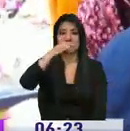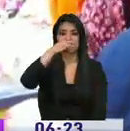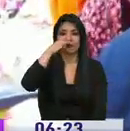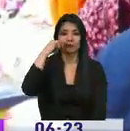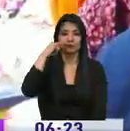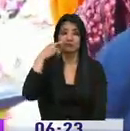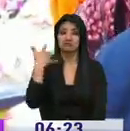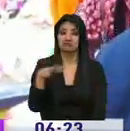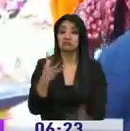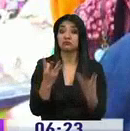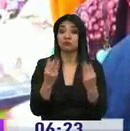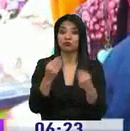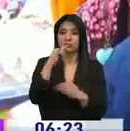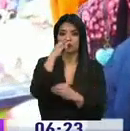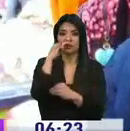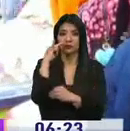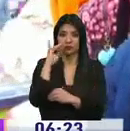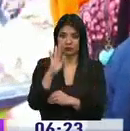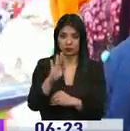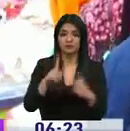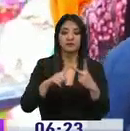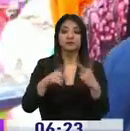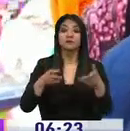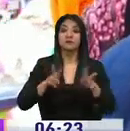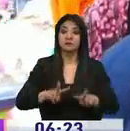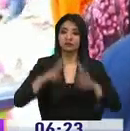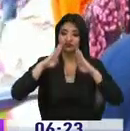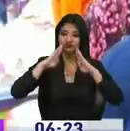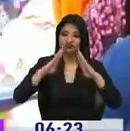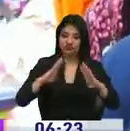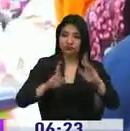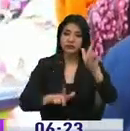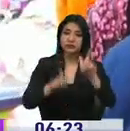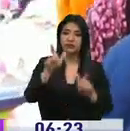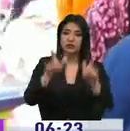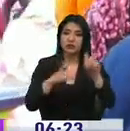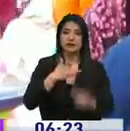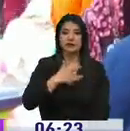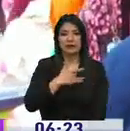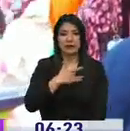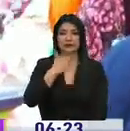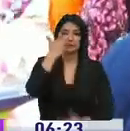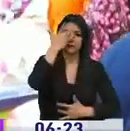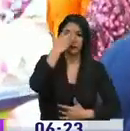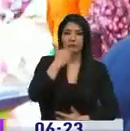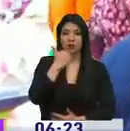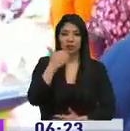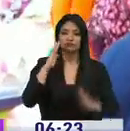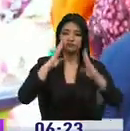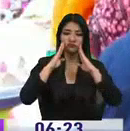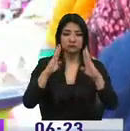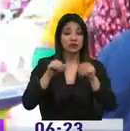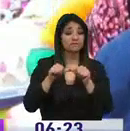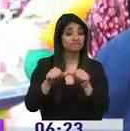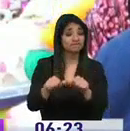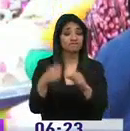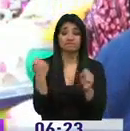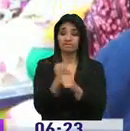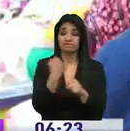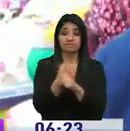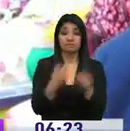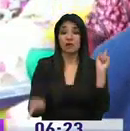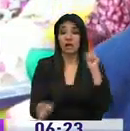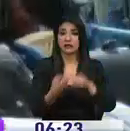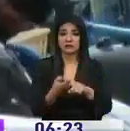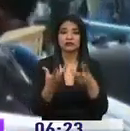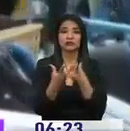grande, como también atención a las personas que se sientan mal de salud y continuaremos trabajando hasta que este problema se